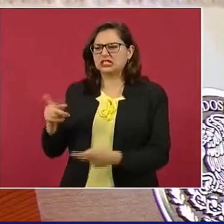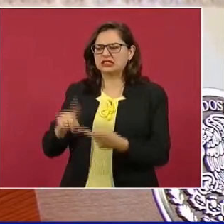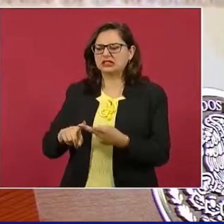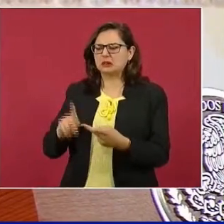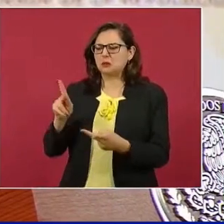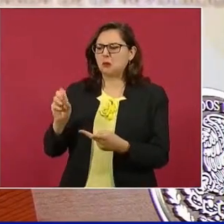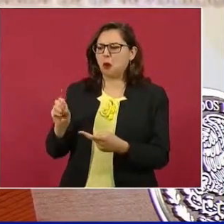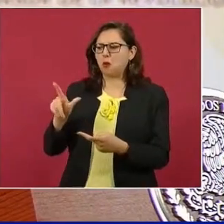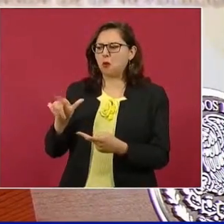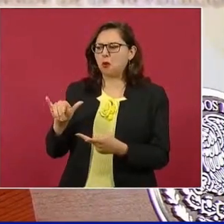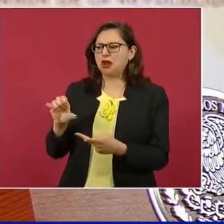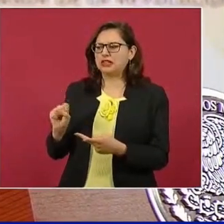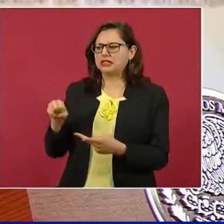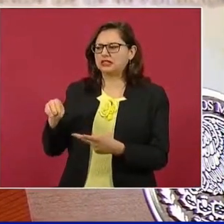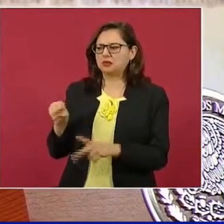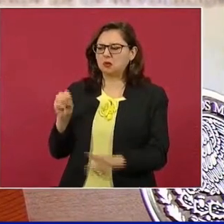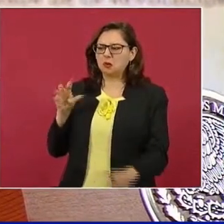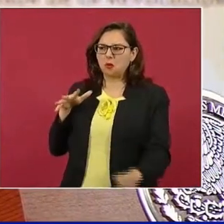populismo,